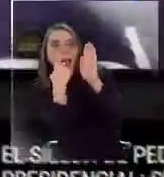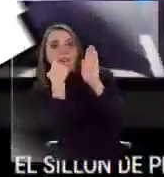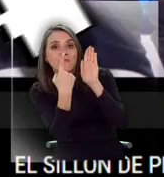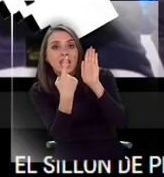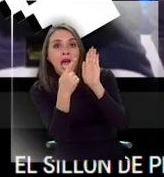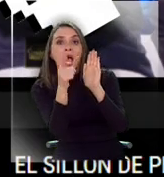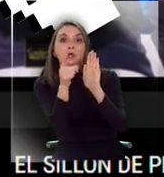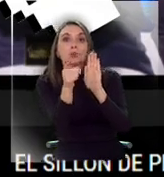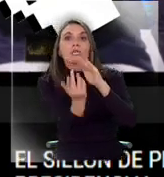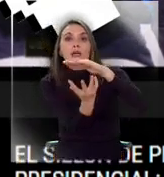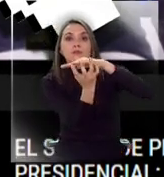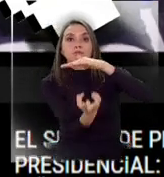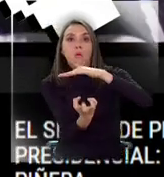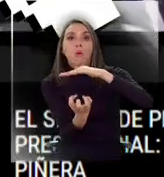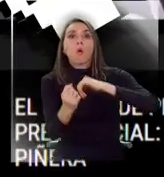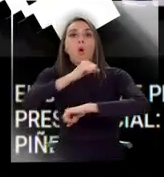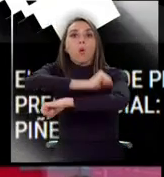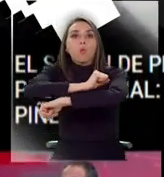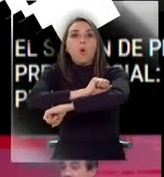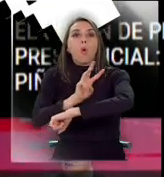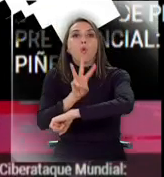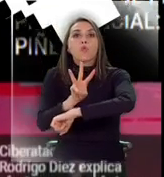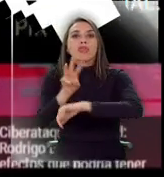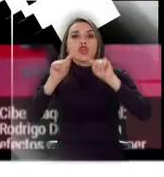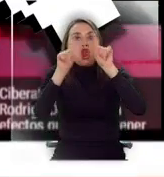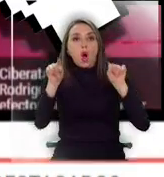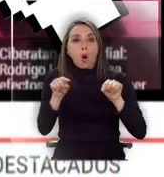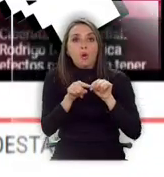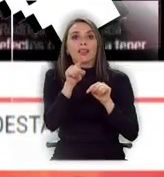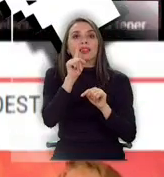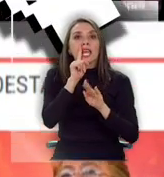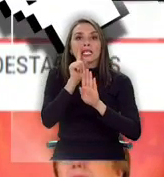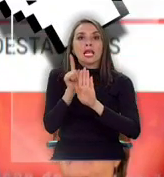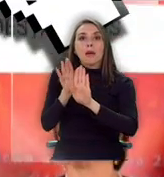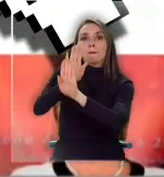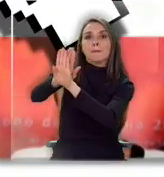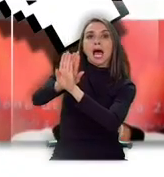su versión de Windows cuenta con el parche que evita la infección